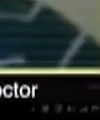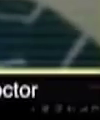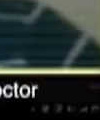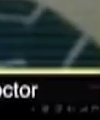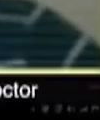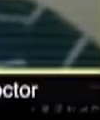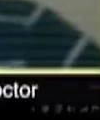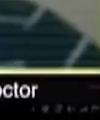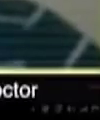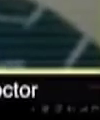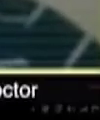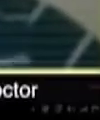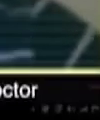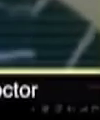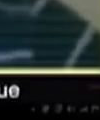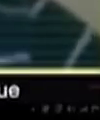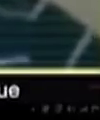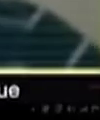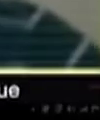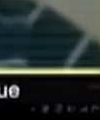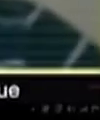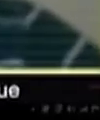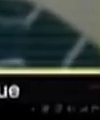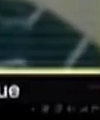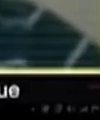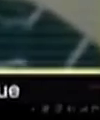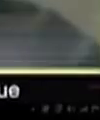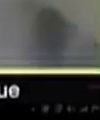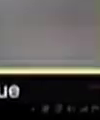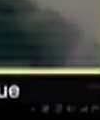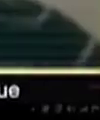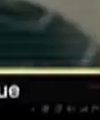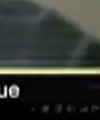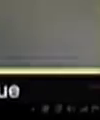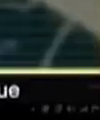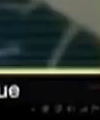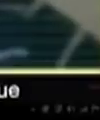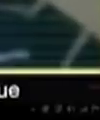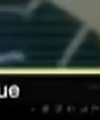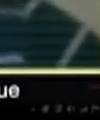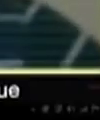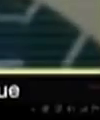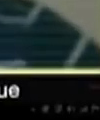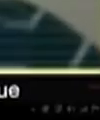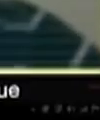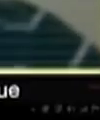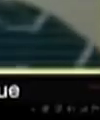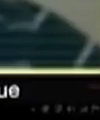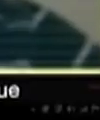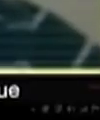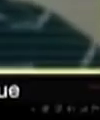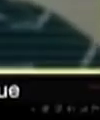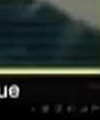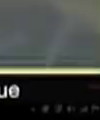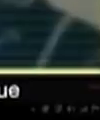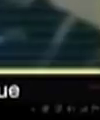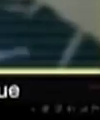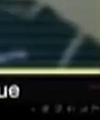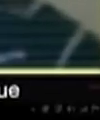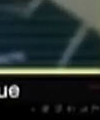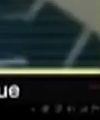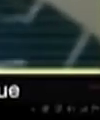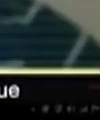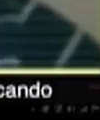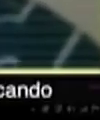Astrubar Aguiar y el Grupo de Lima. El Grupo de Lima, no, perdón, el Instituto IDEA, que agrupa